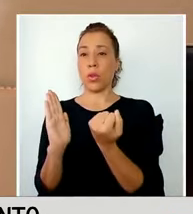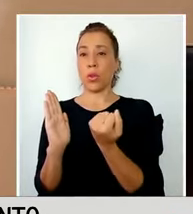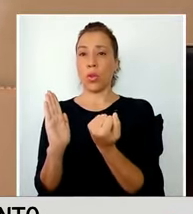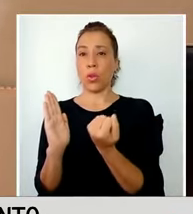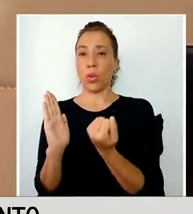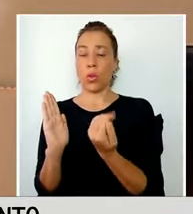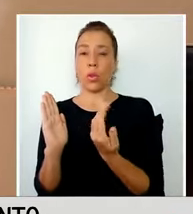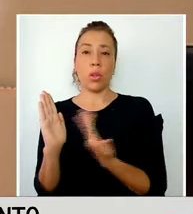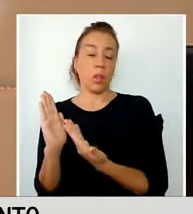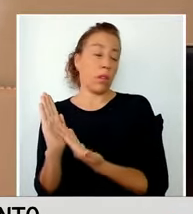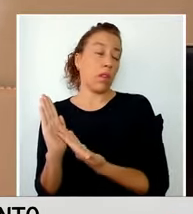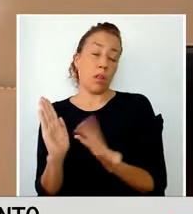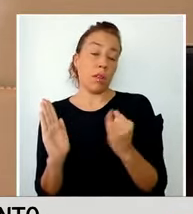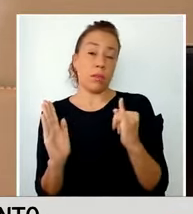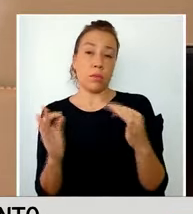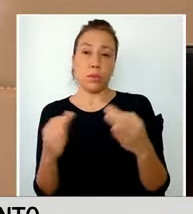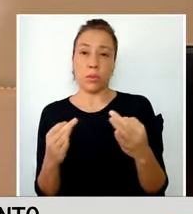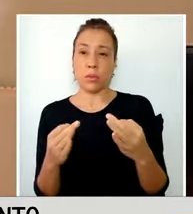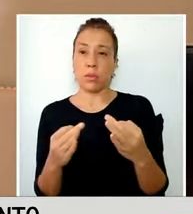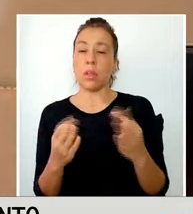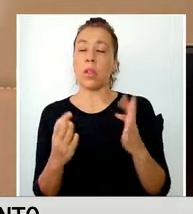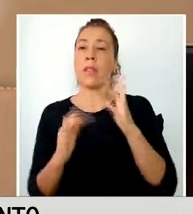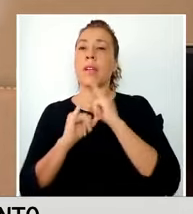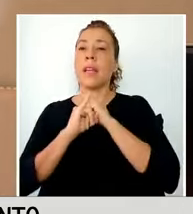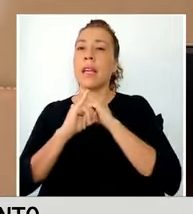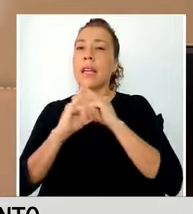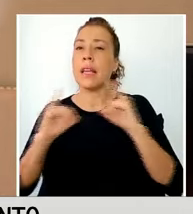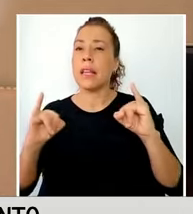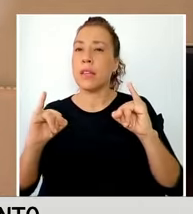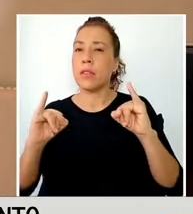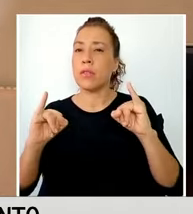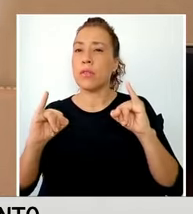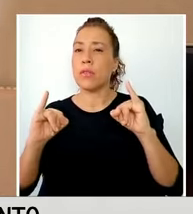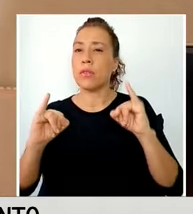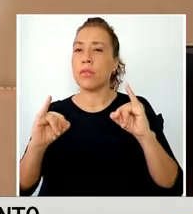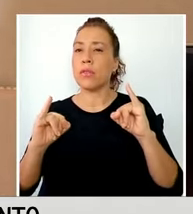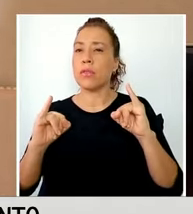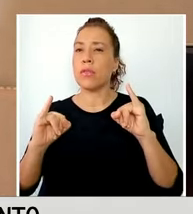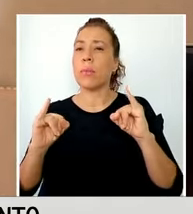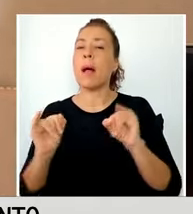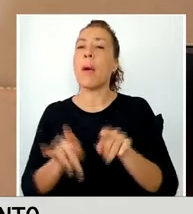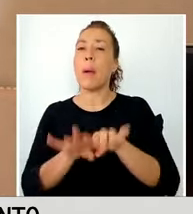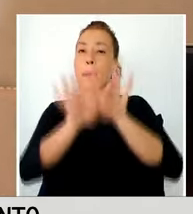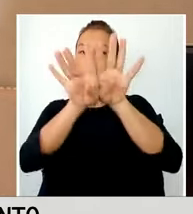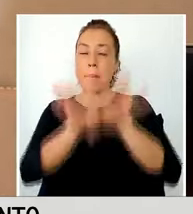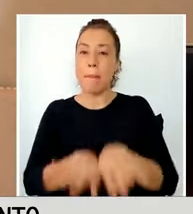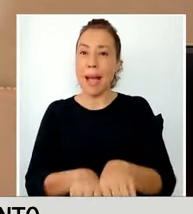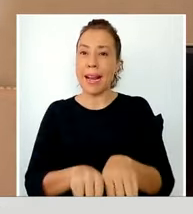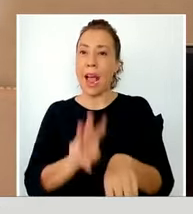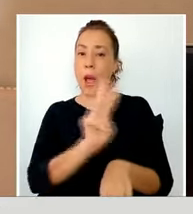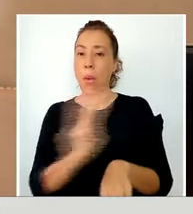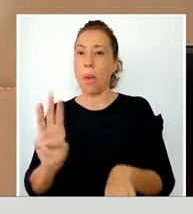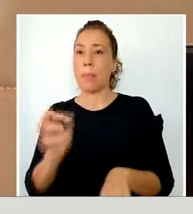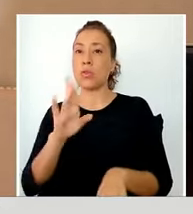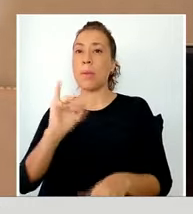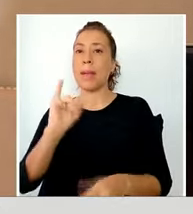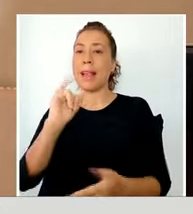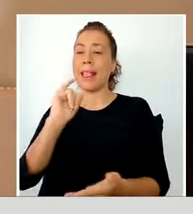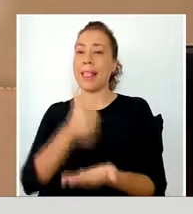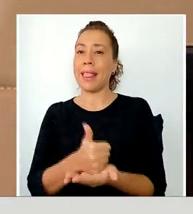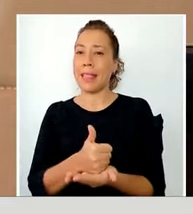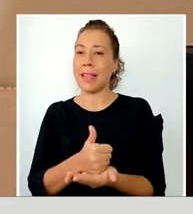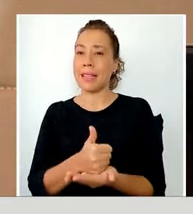común el informar mediante la página web de la superintendencia el aumento